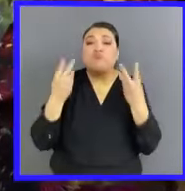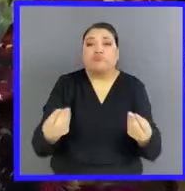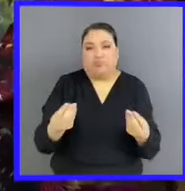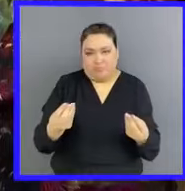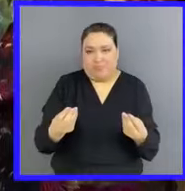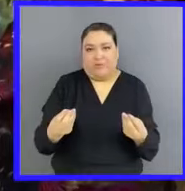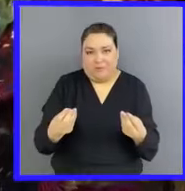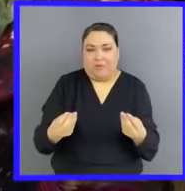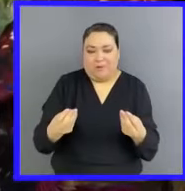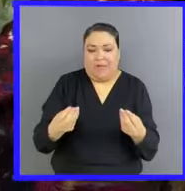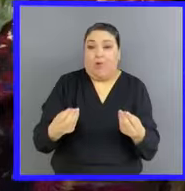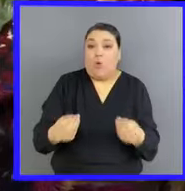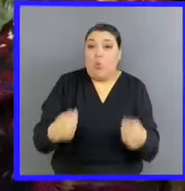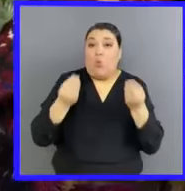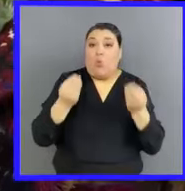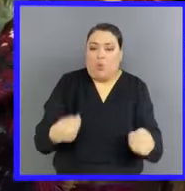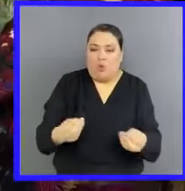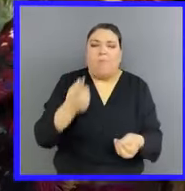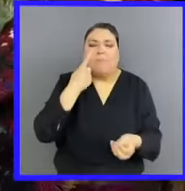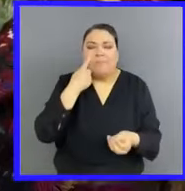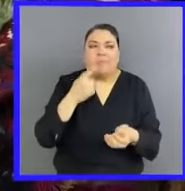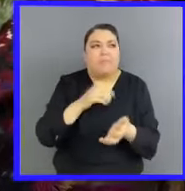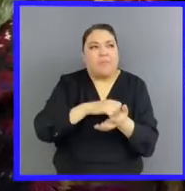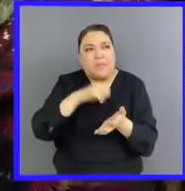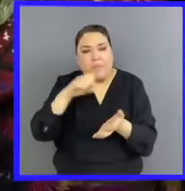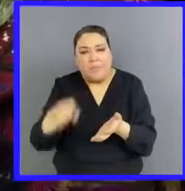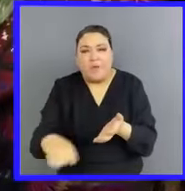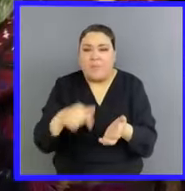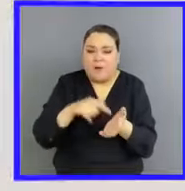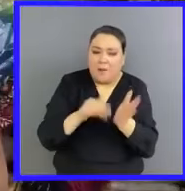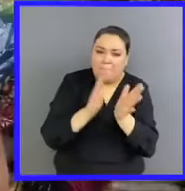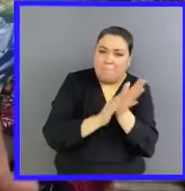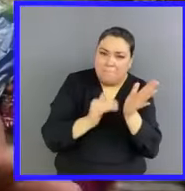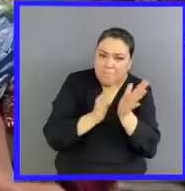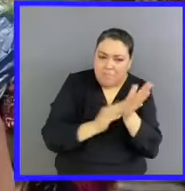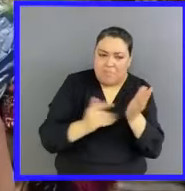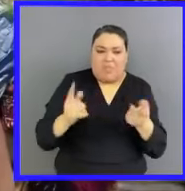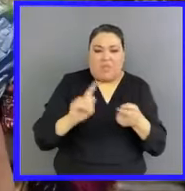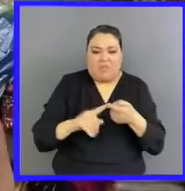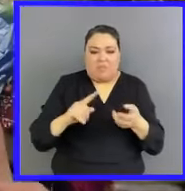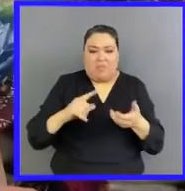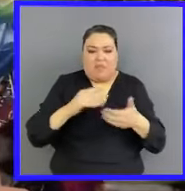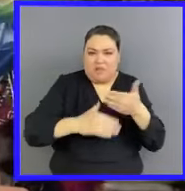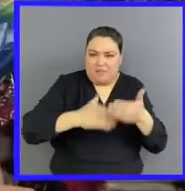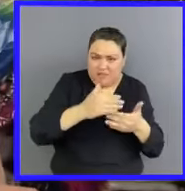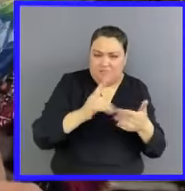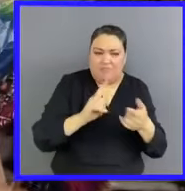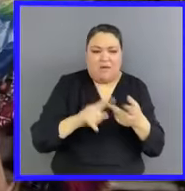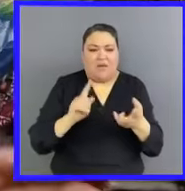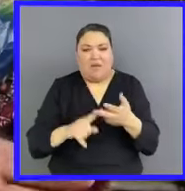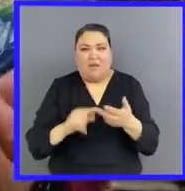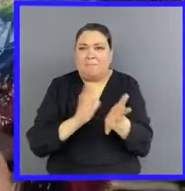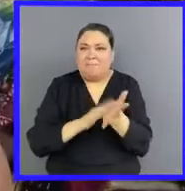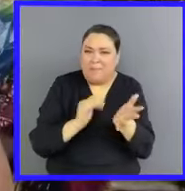principalmente papel reciclado, cajas recicladas. Trabajamos que sea